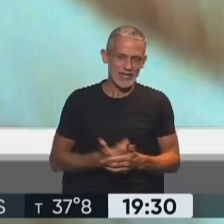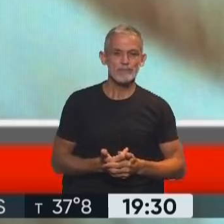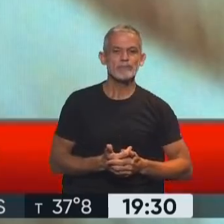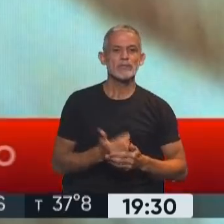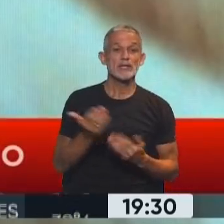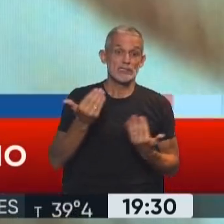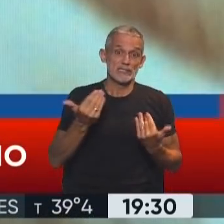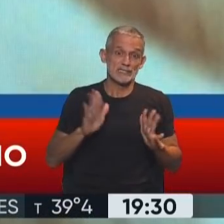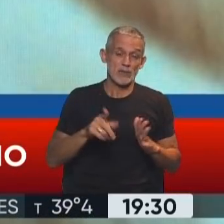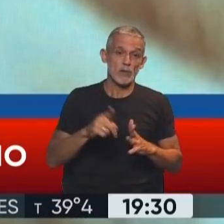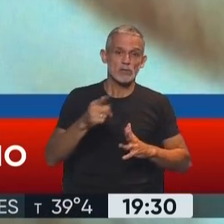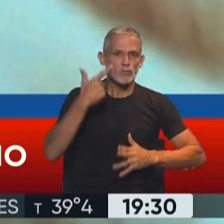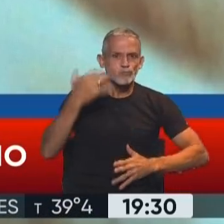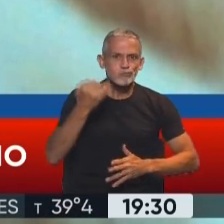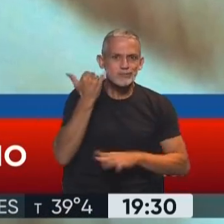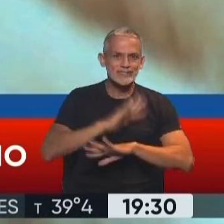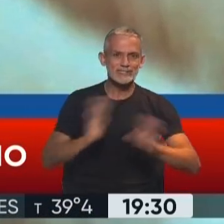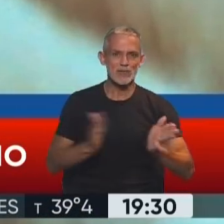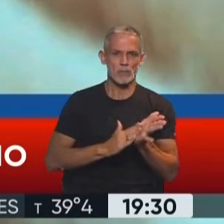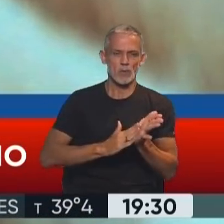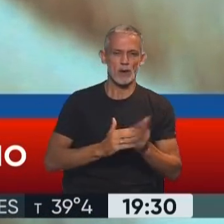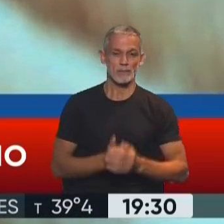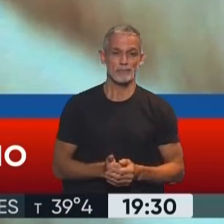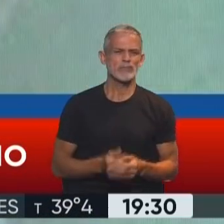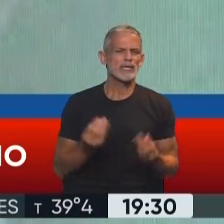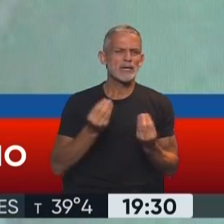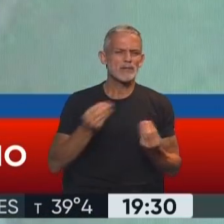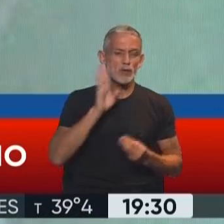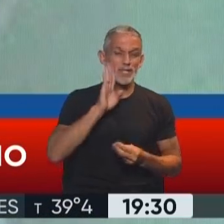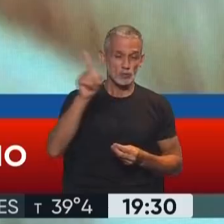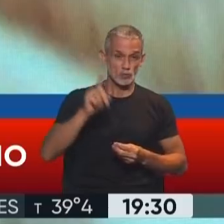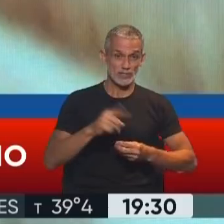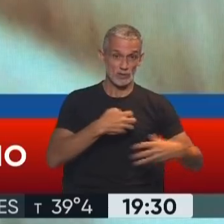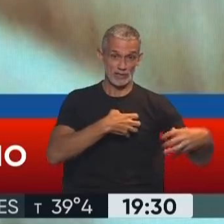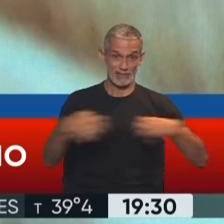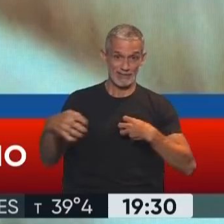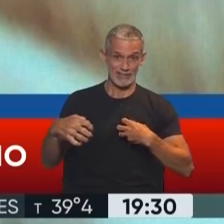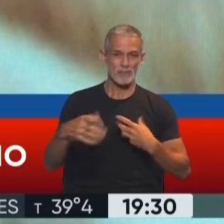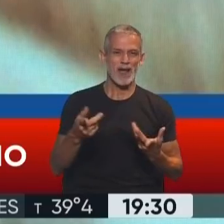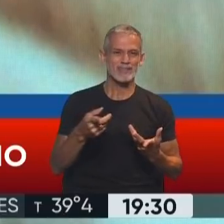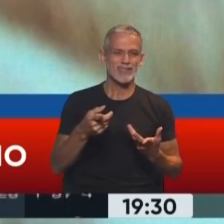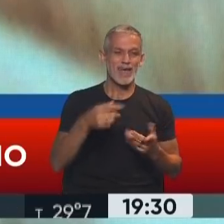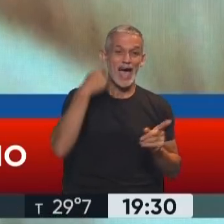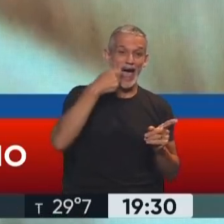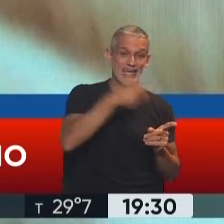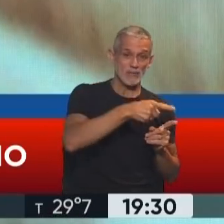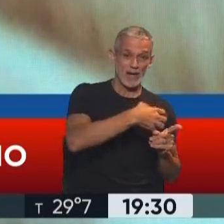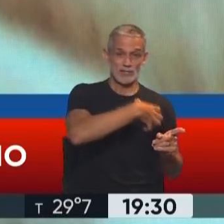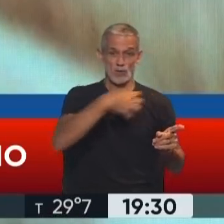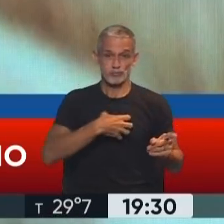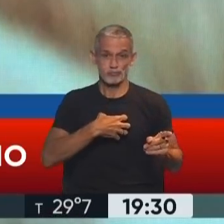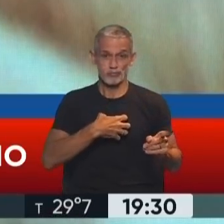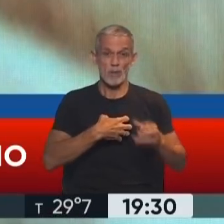No, evidentemente es una realidad. Sí, le digo que ¿Qué sucedió en Estados Unidos? El trasplante de órganos de animales